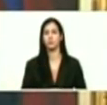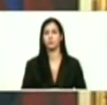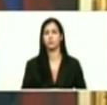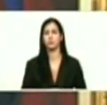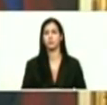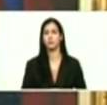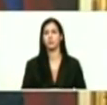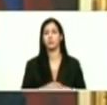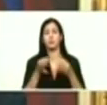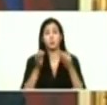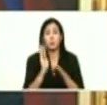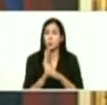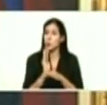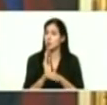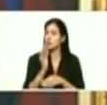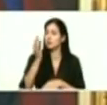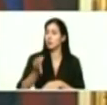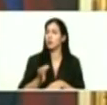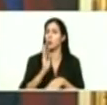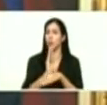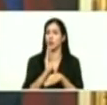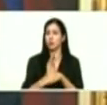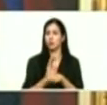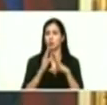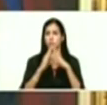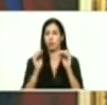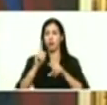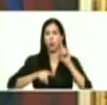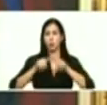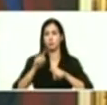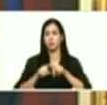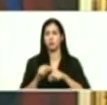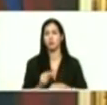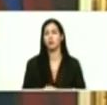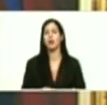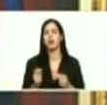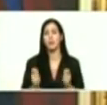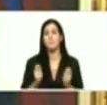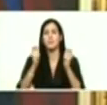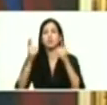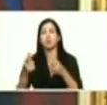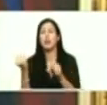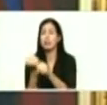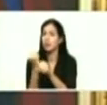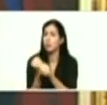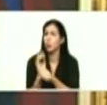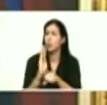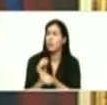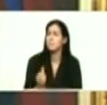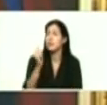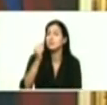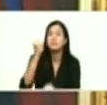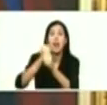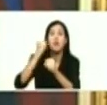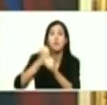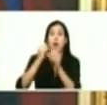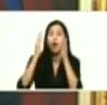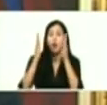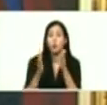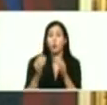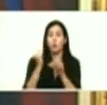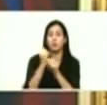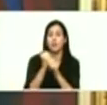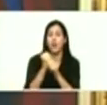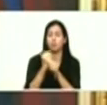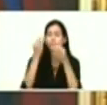siempre hay que cuidar todo la inversión el trabajo pero lo que hay que más cuidar es el empleo la calidad